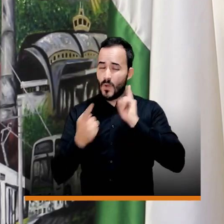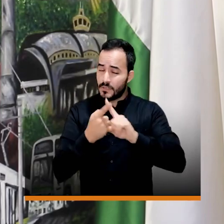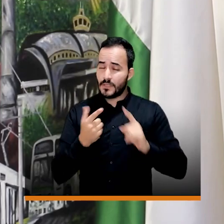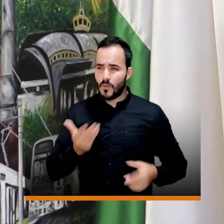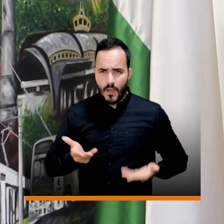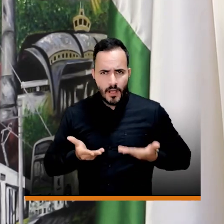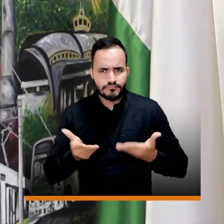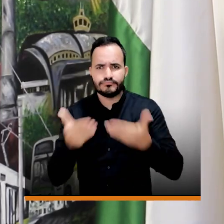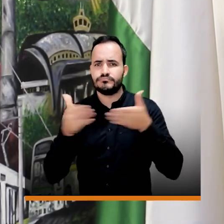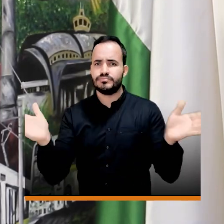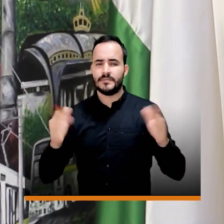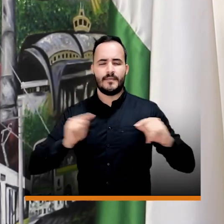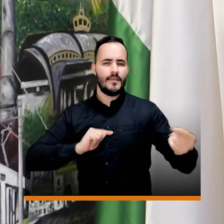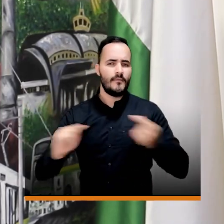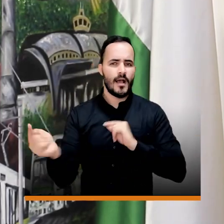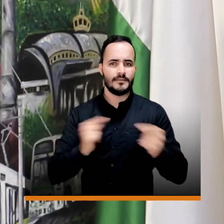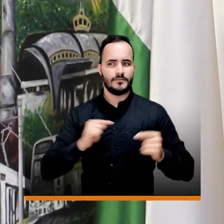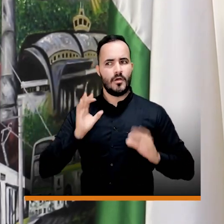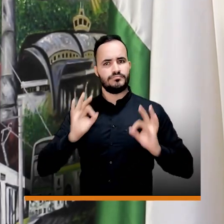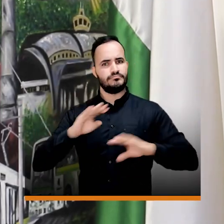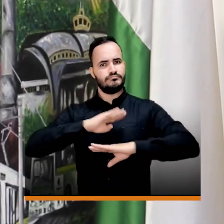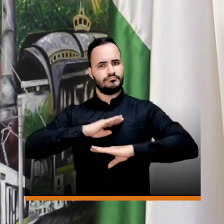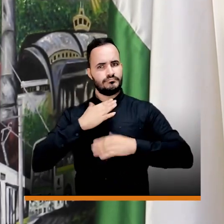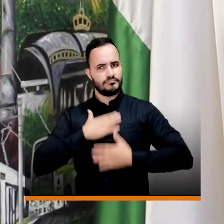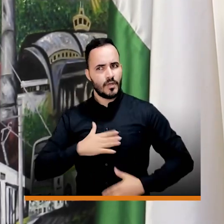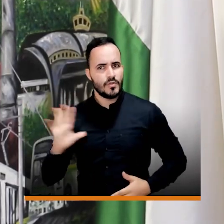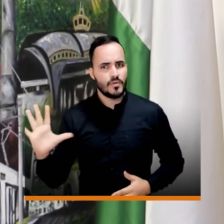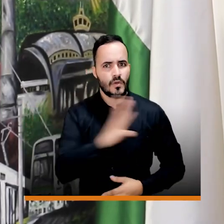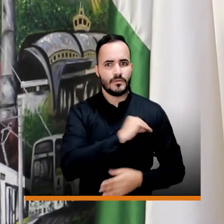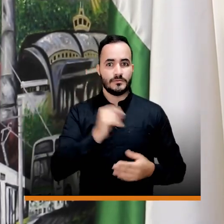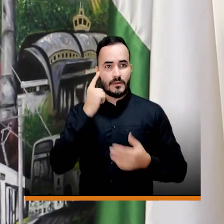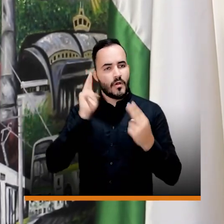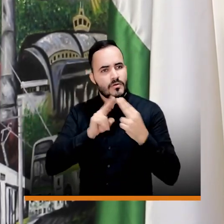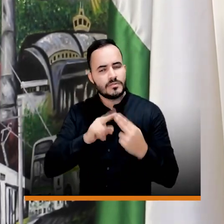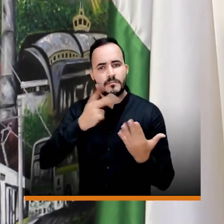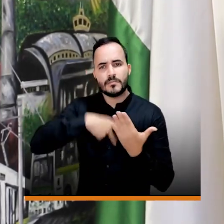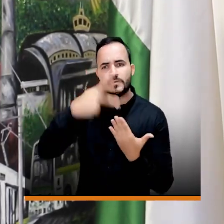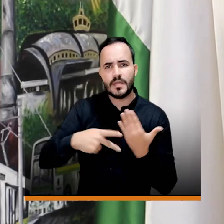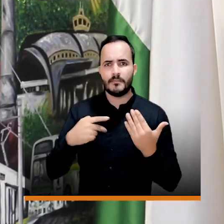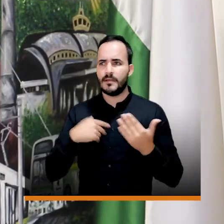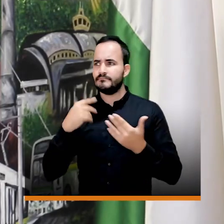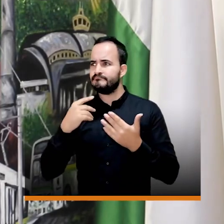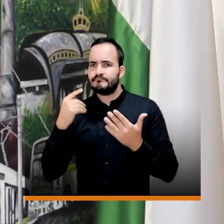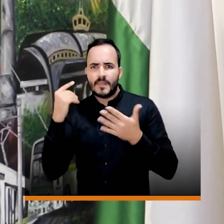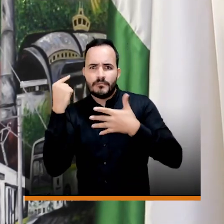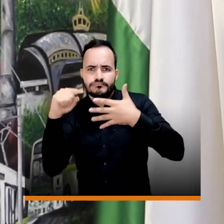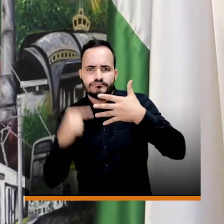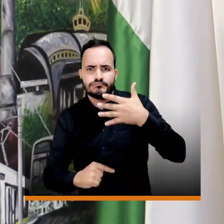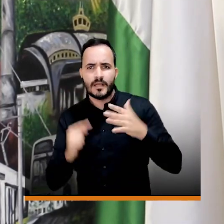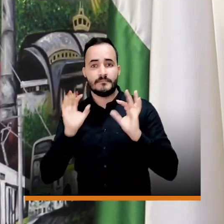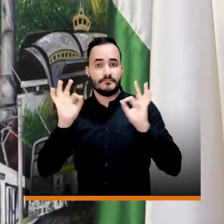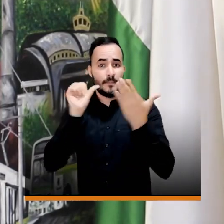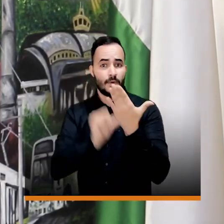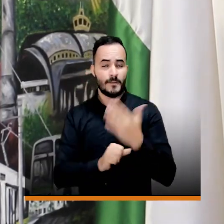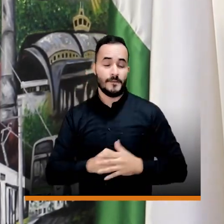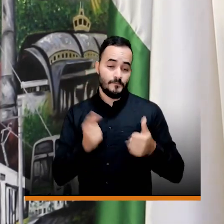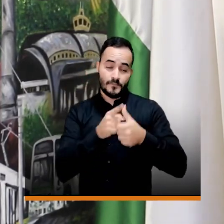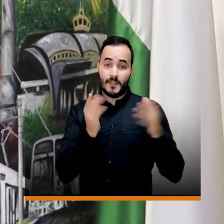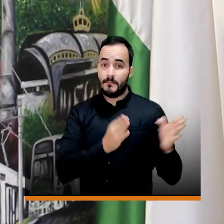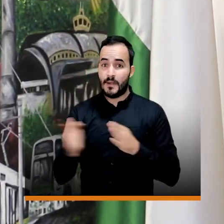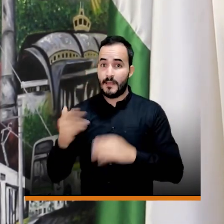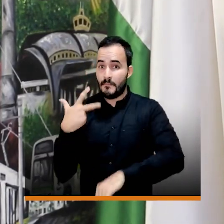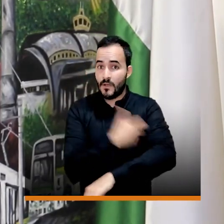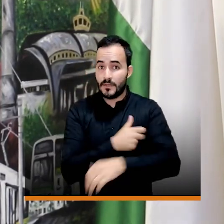los debates y conocer el estado de los importantes programas, proyectos y de algunas entidades, como lo fueron el plan